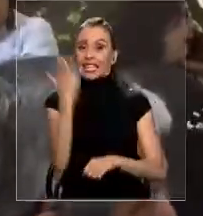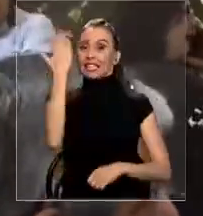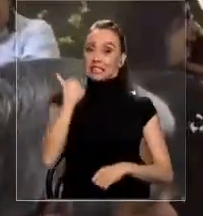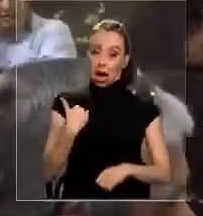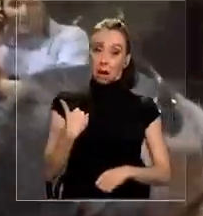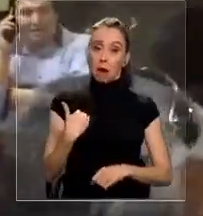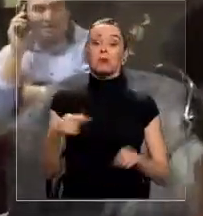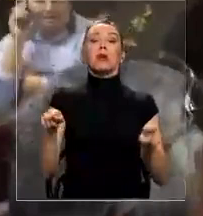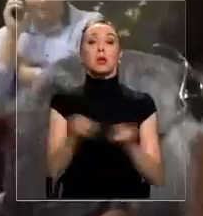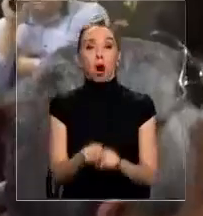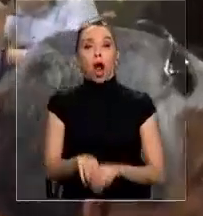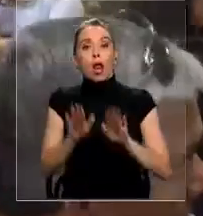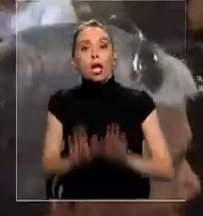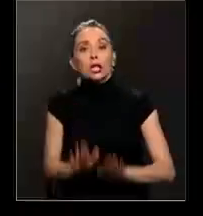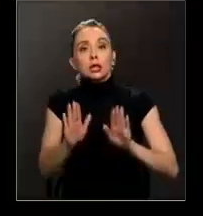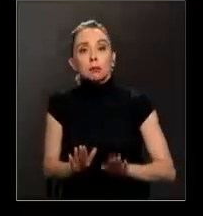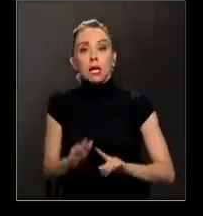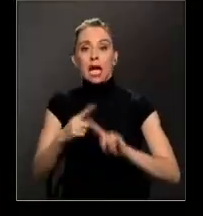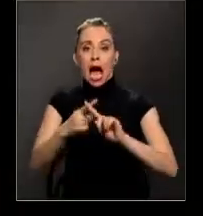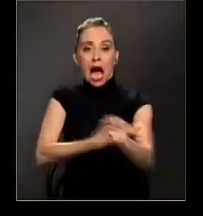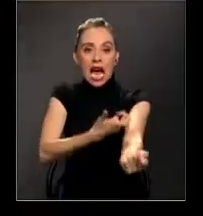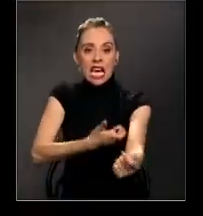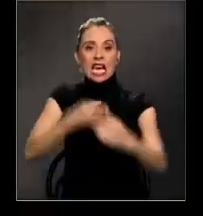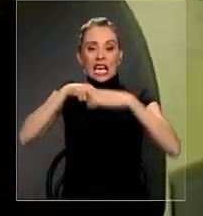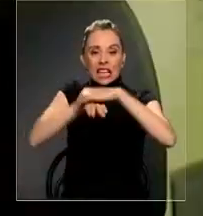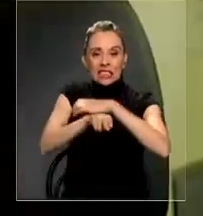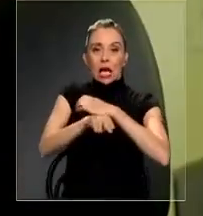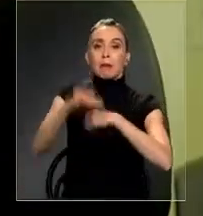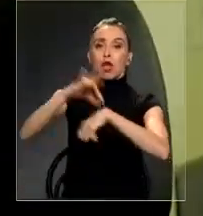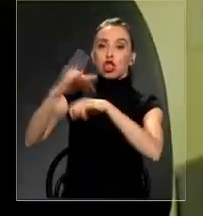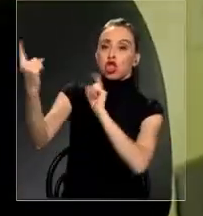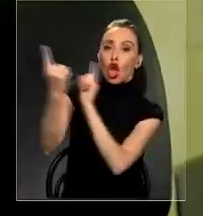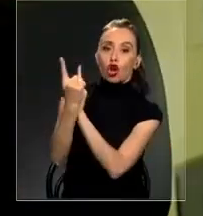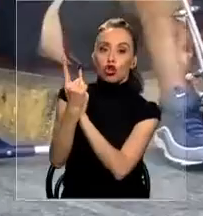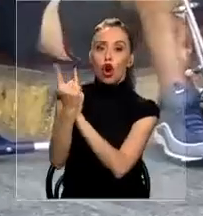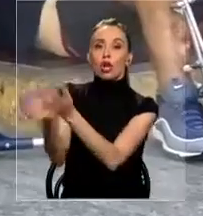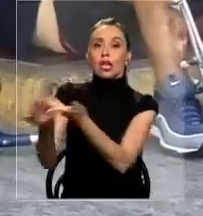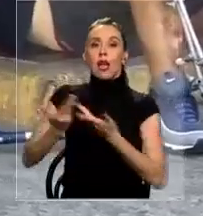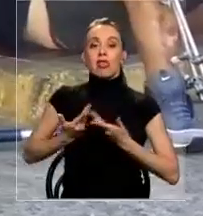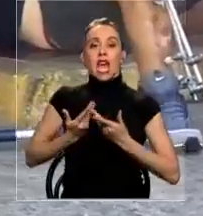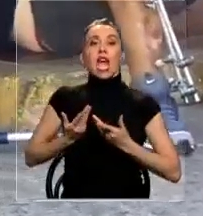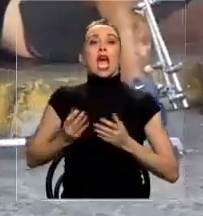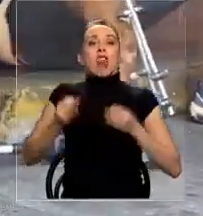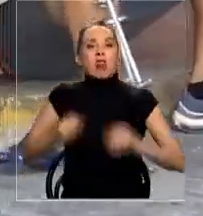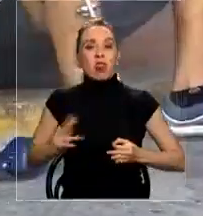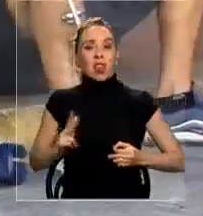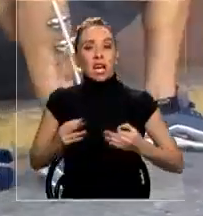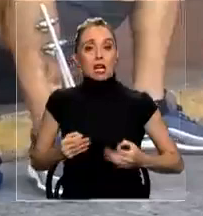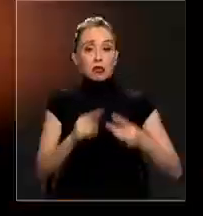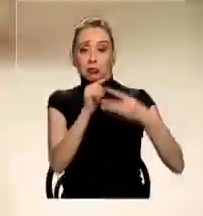de largas esperas. Esperas por exámenes, por médicos, por atención digna.